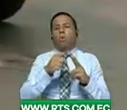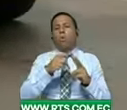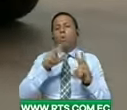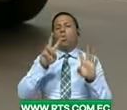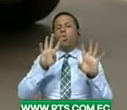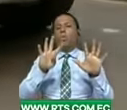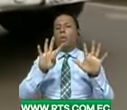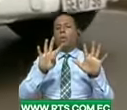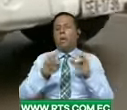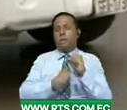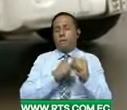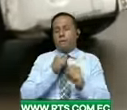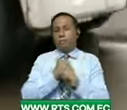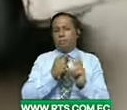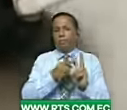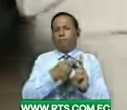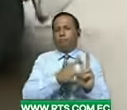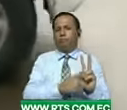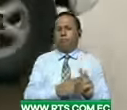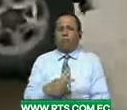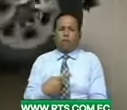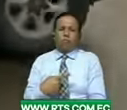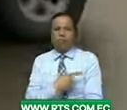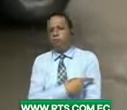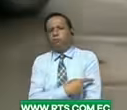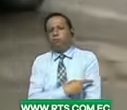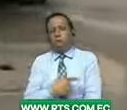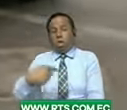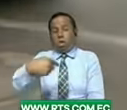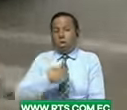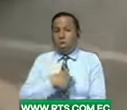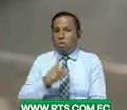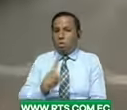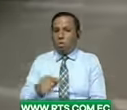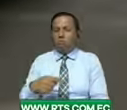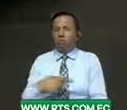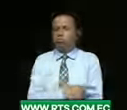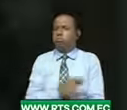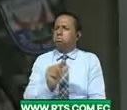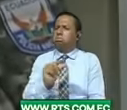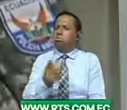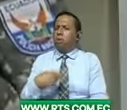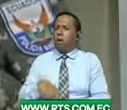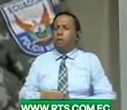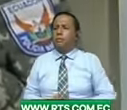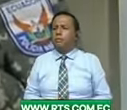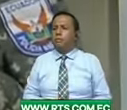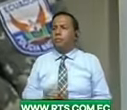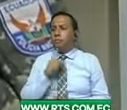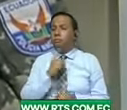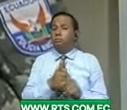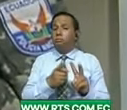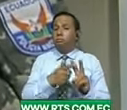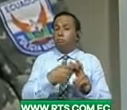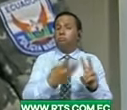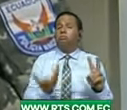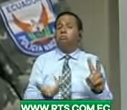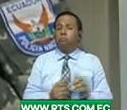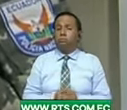años. Por fortuna, las heridas no complicaron órganos vitales. La menor es estable, recibe su